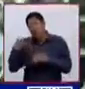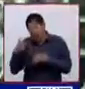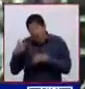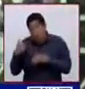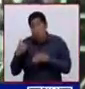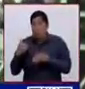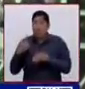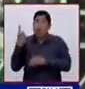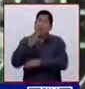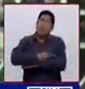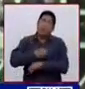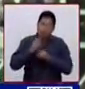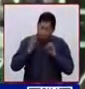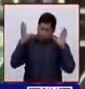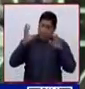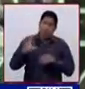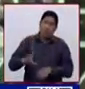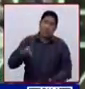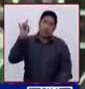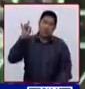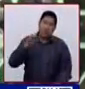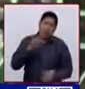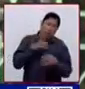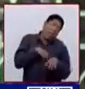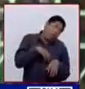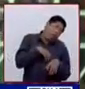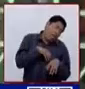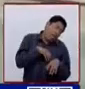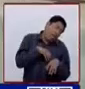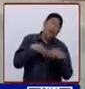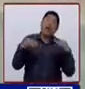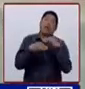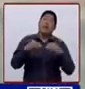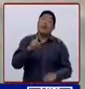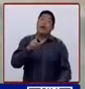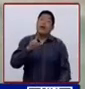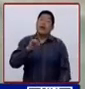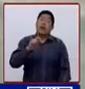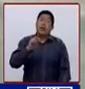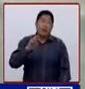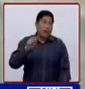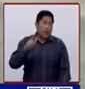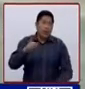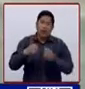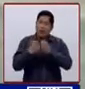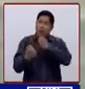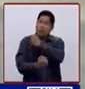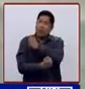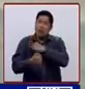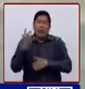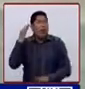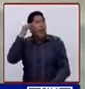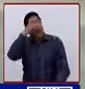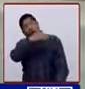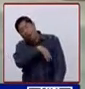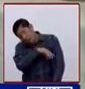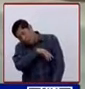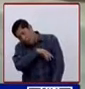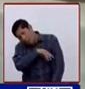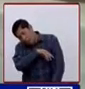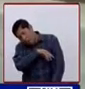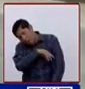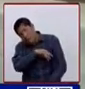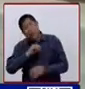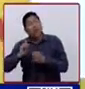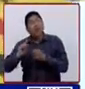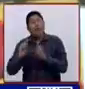atrás. Un día me sorprende que la han encontrado intoxicada en la avenida Litoral, la han encontrado en un puente del borracho, igual botada